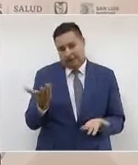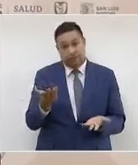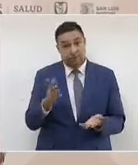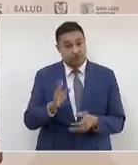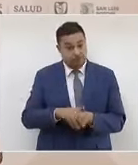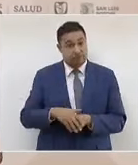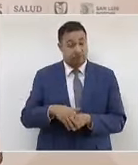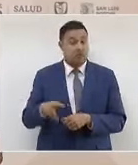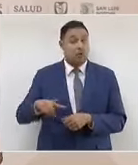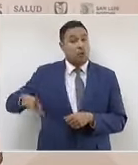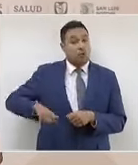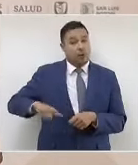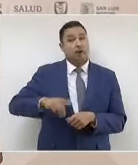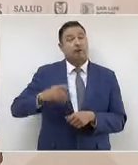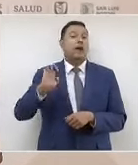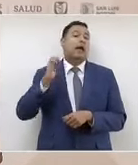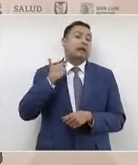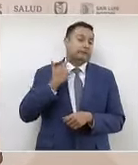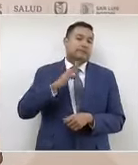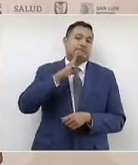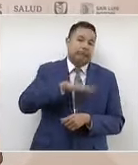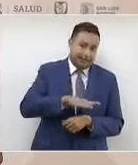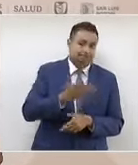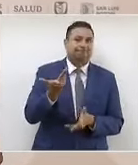brutal, bárbara.